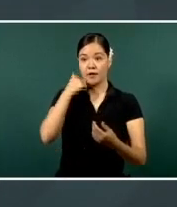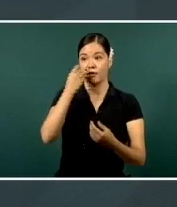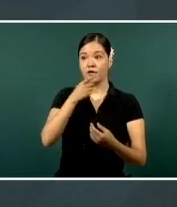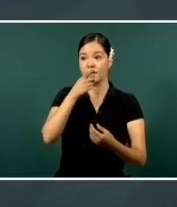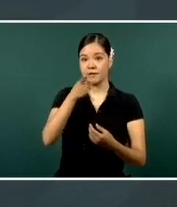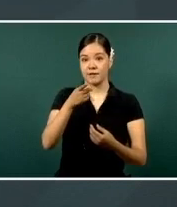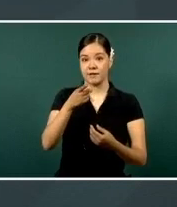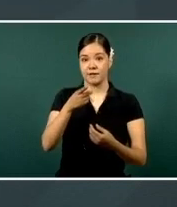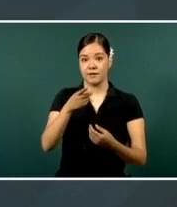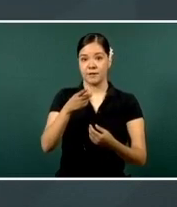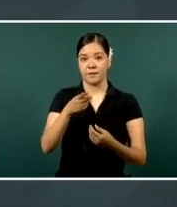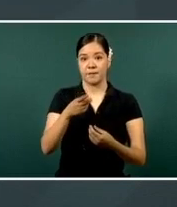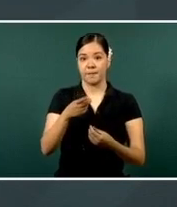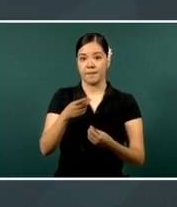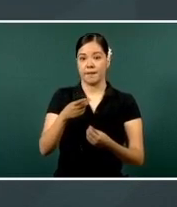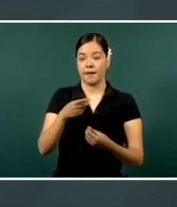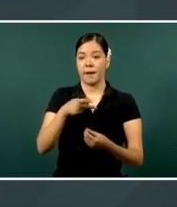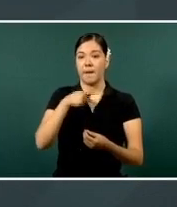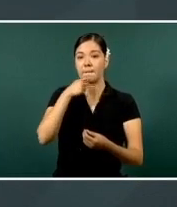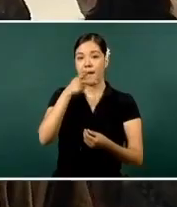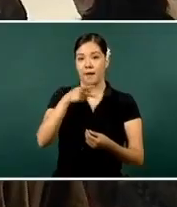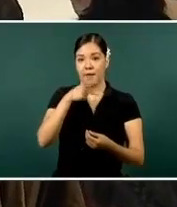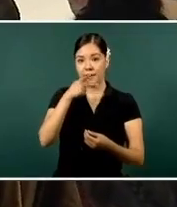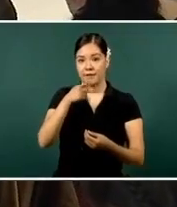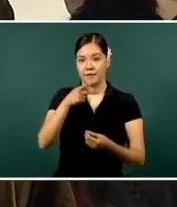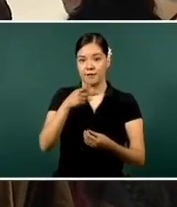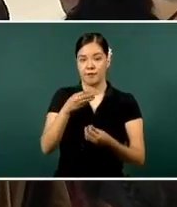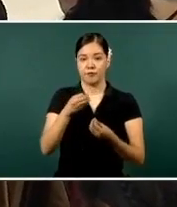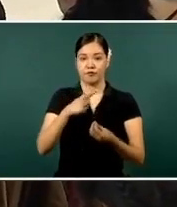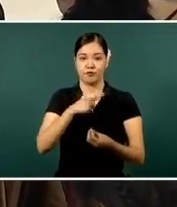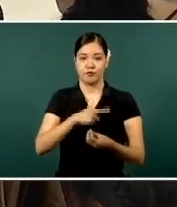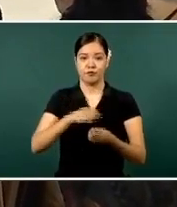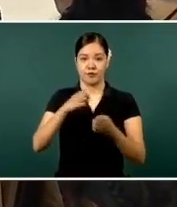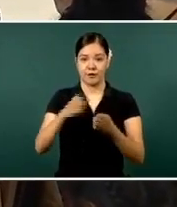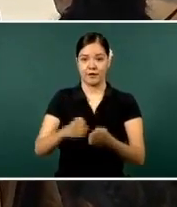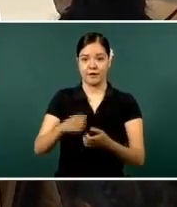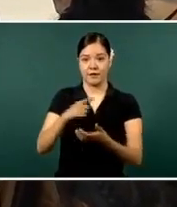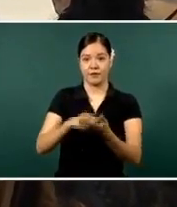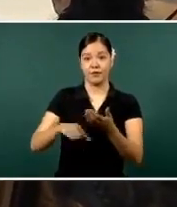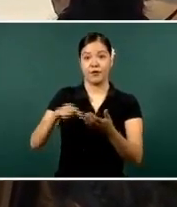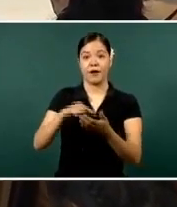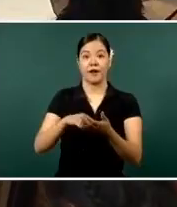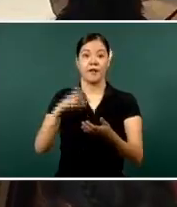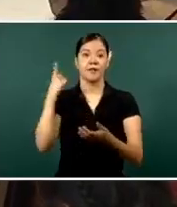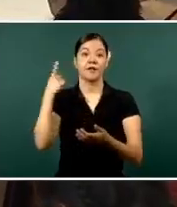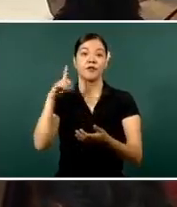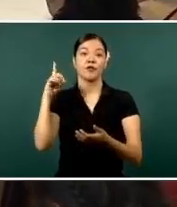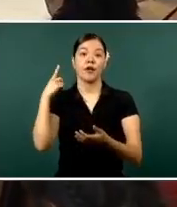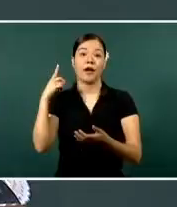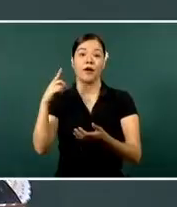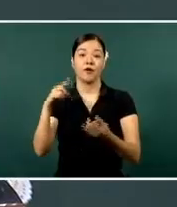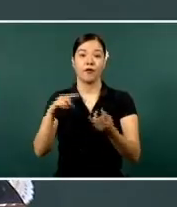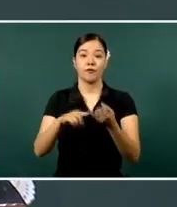del estado de Durango, en especial del Mezquital y Pueblo Nuevo, les damos la